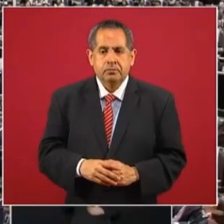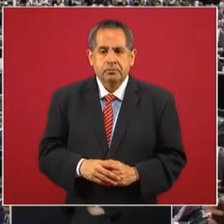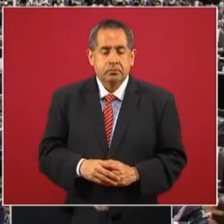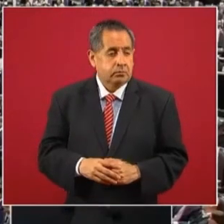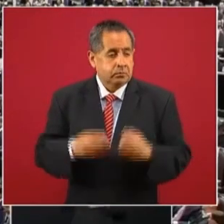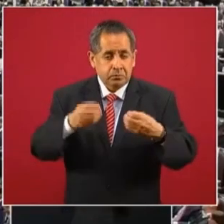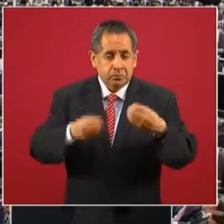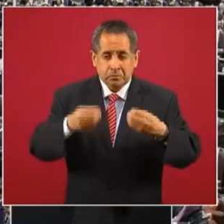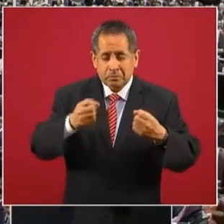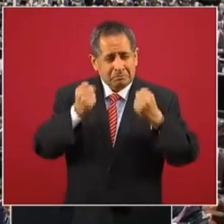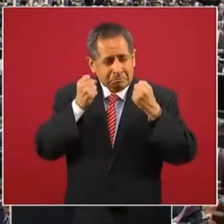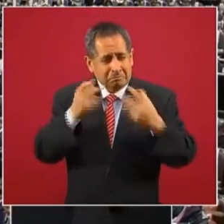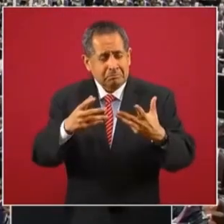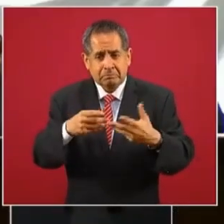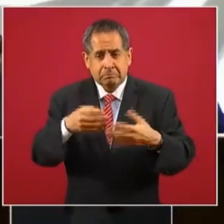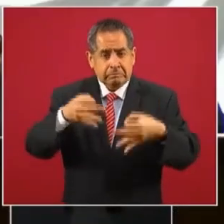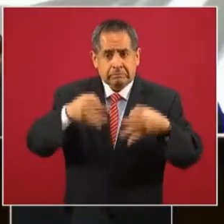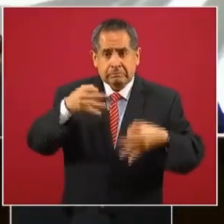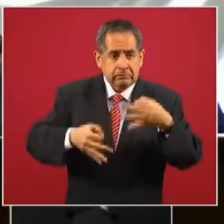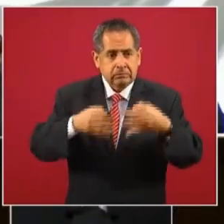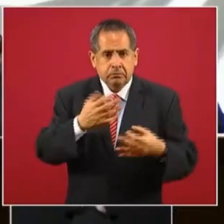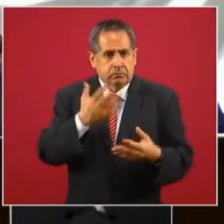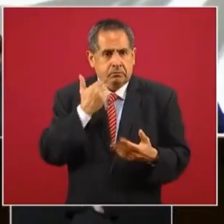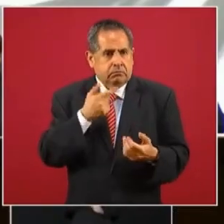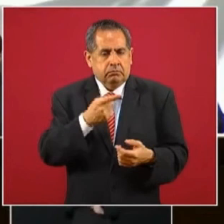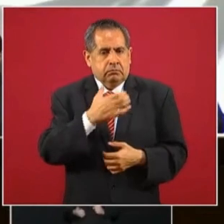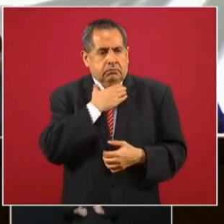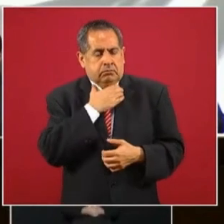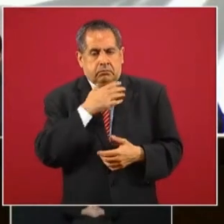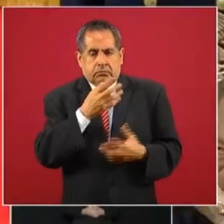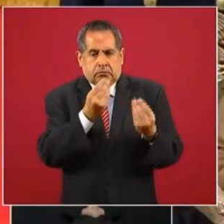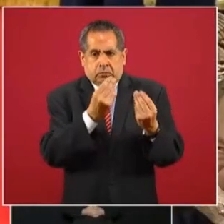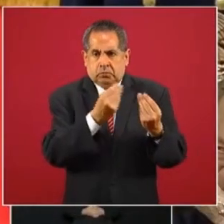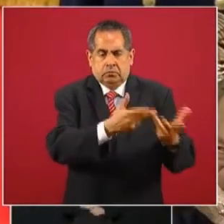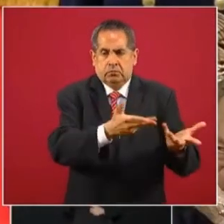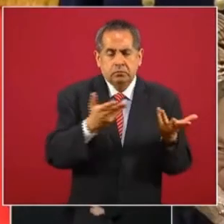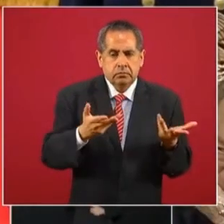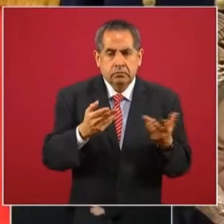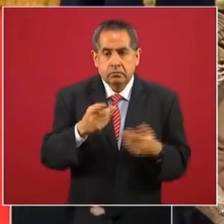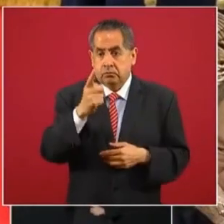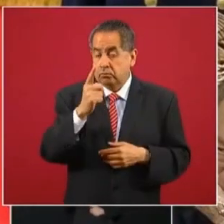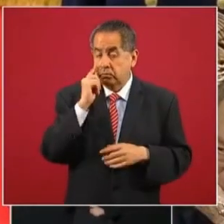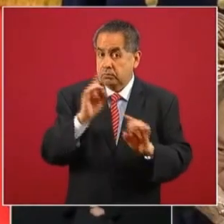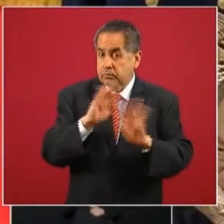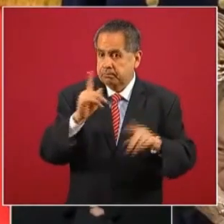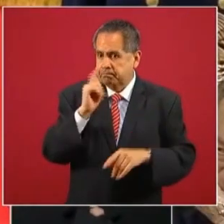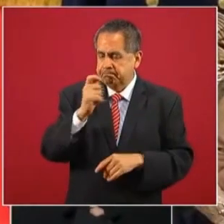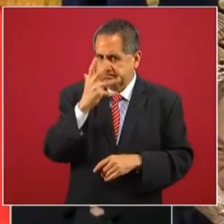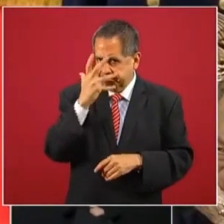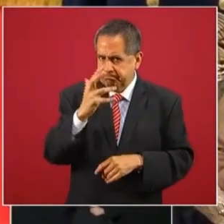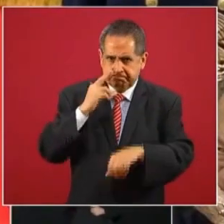juzgados ni cárceles suficientes. Y lo más delicado, lo más